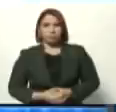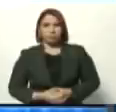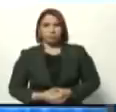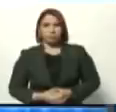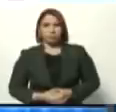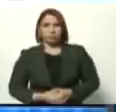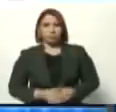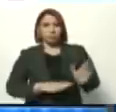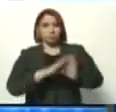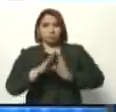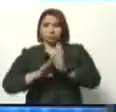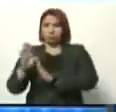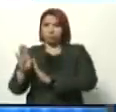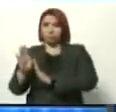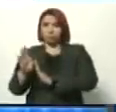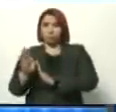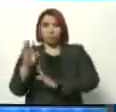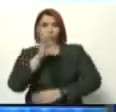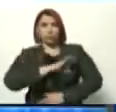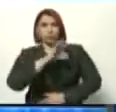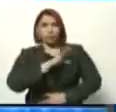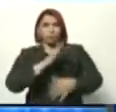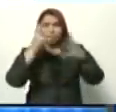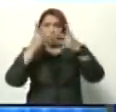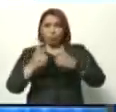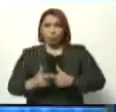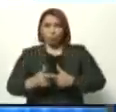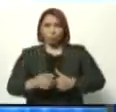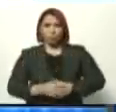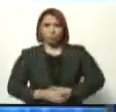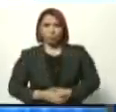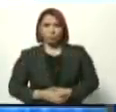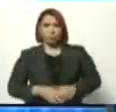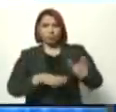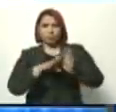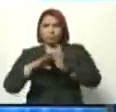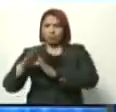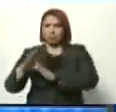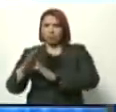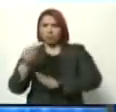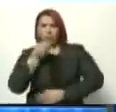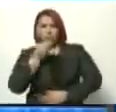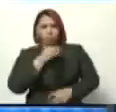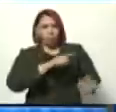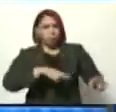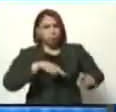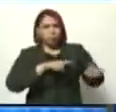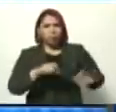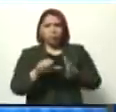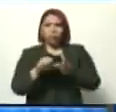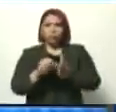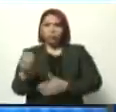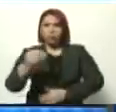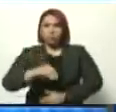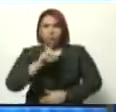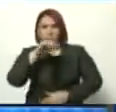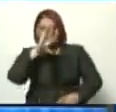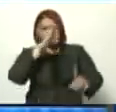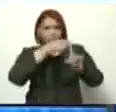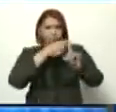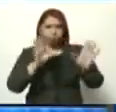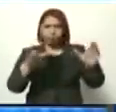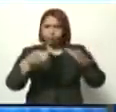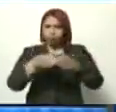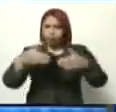el desarrollo socioproductivo, el desarrollo agroalimentario, donde además se concentraron